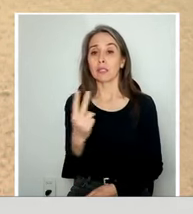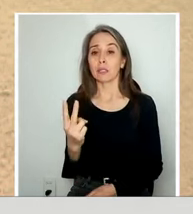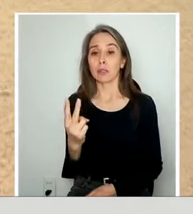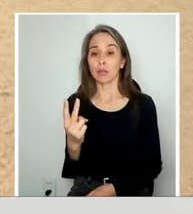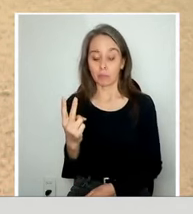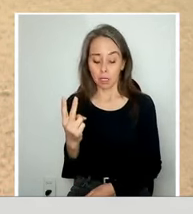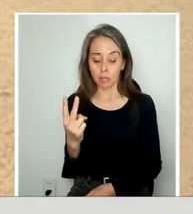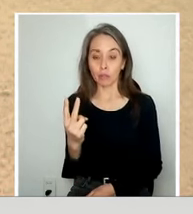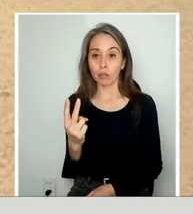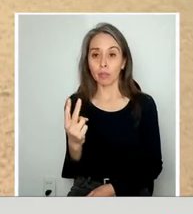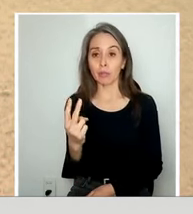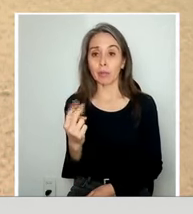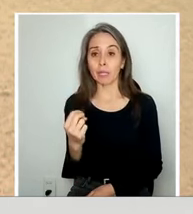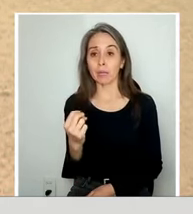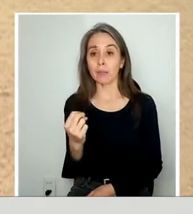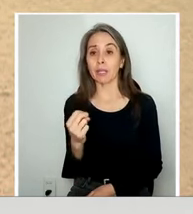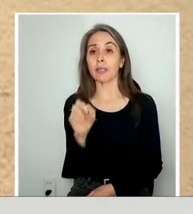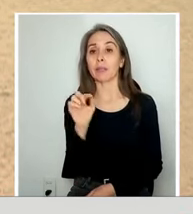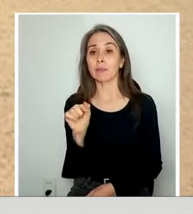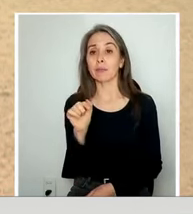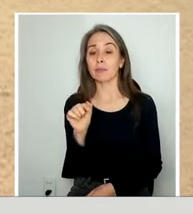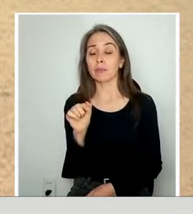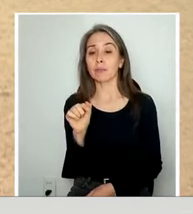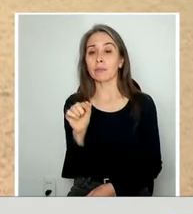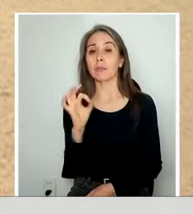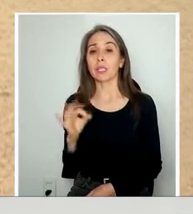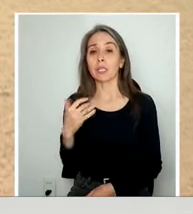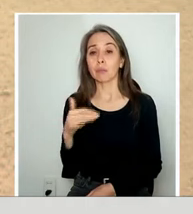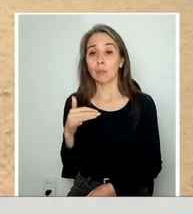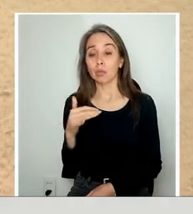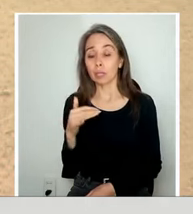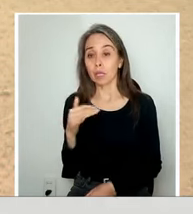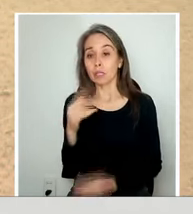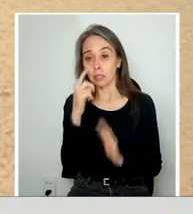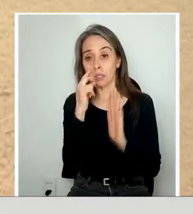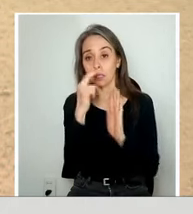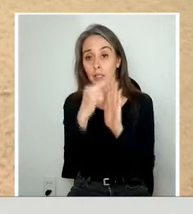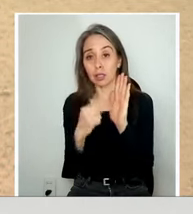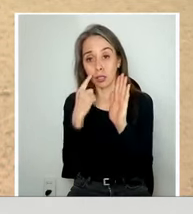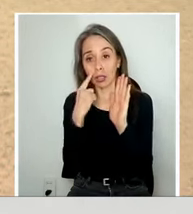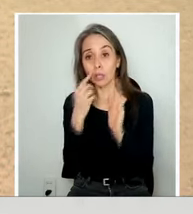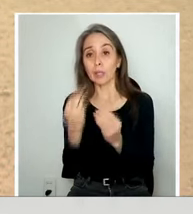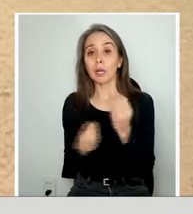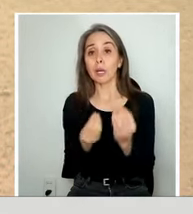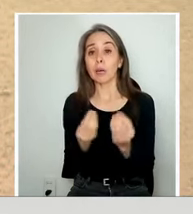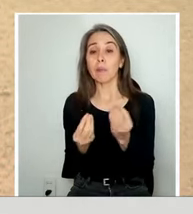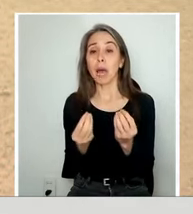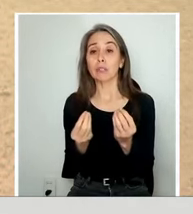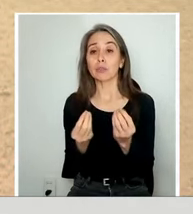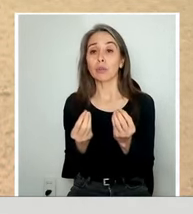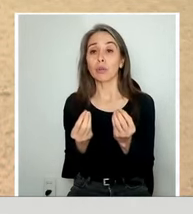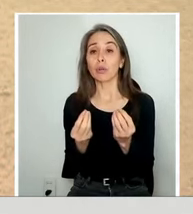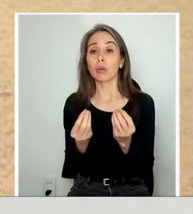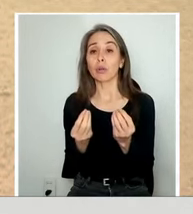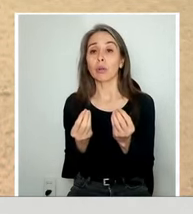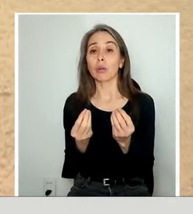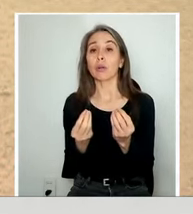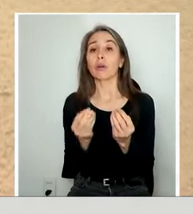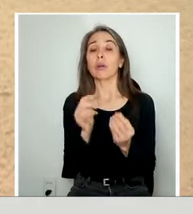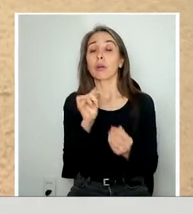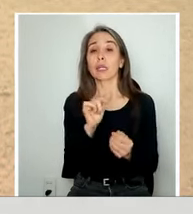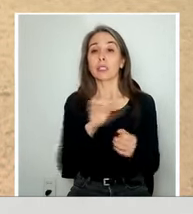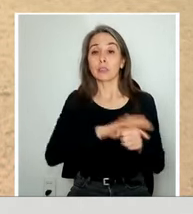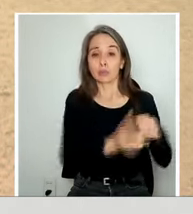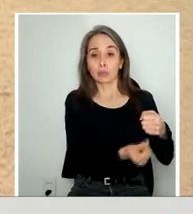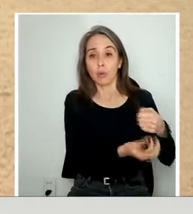es principalmente importante conocer qué es lo que ocurrió con respecto a la entrega de estos recursos y